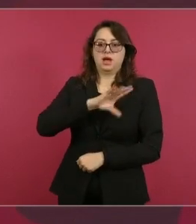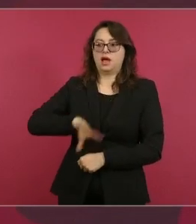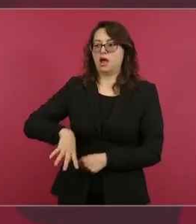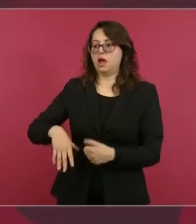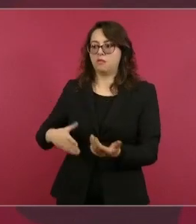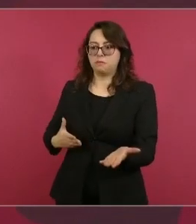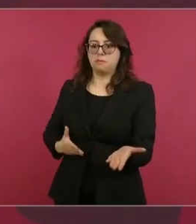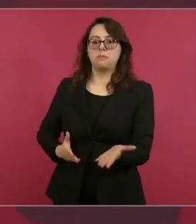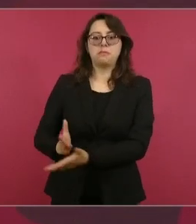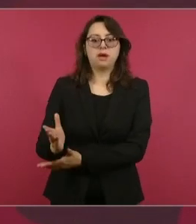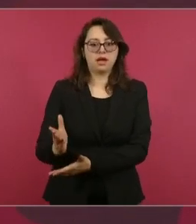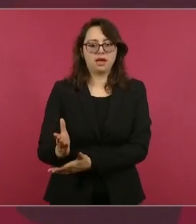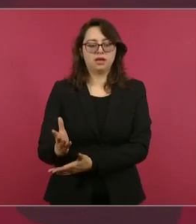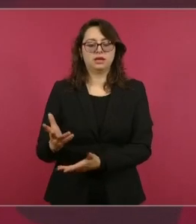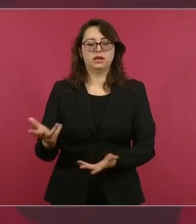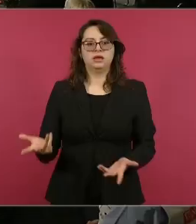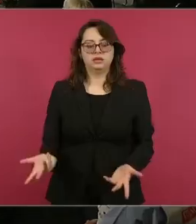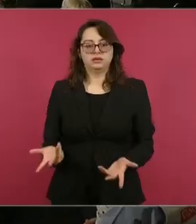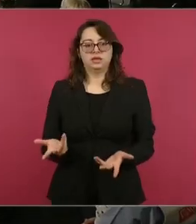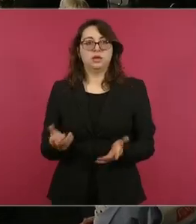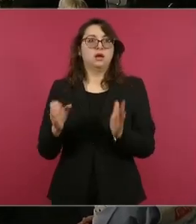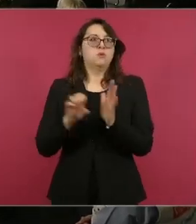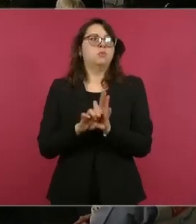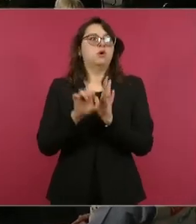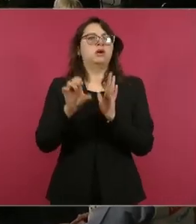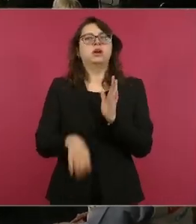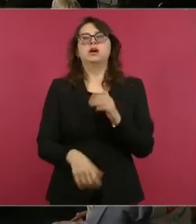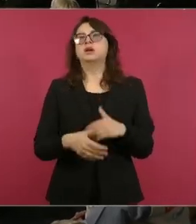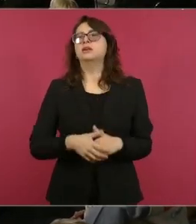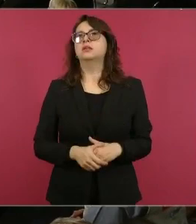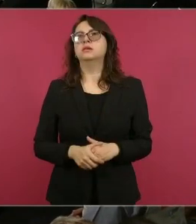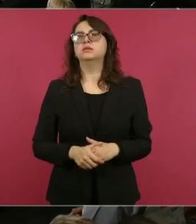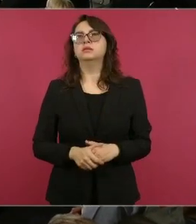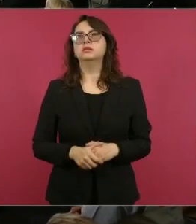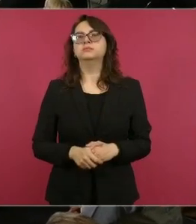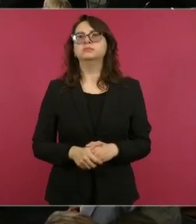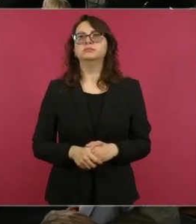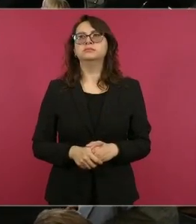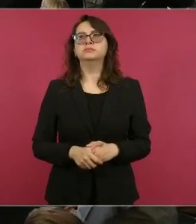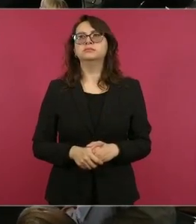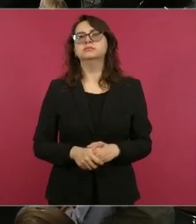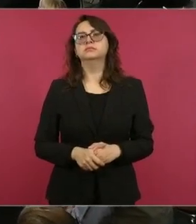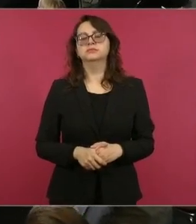varios. La carretera de